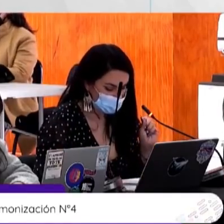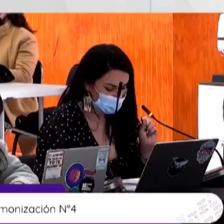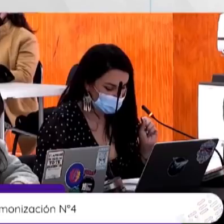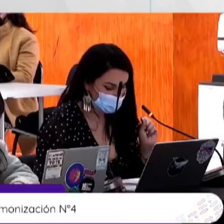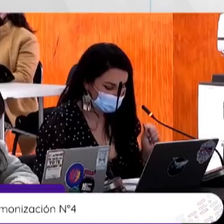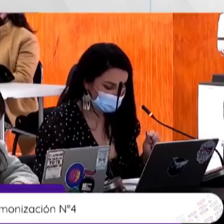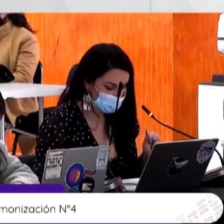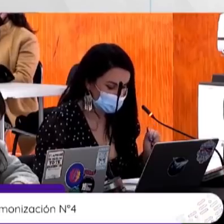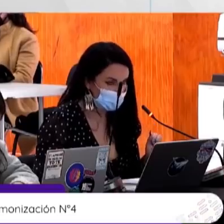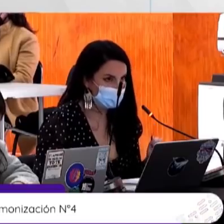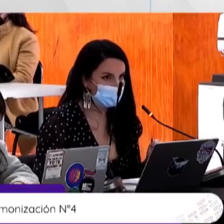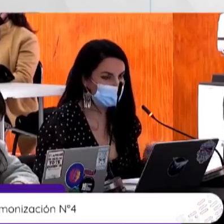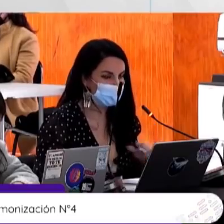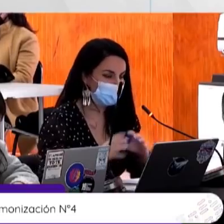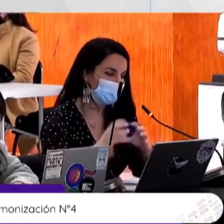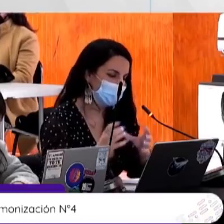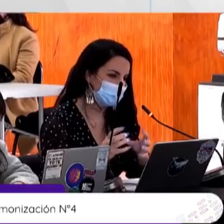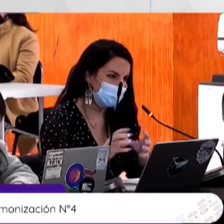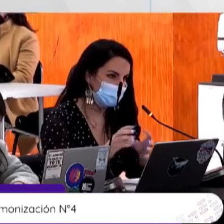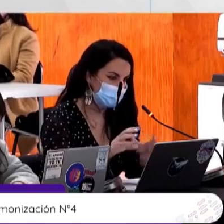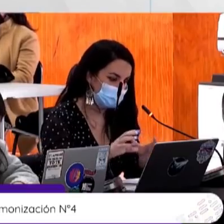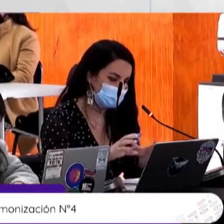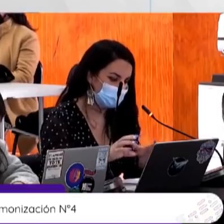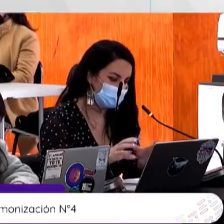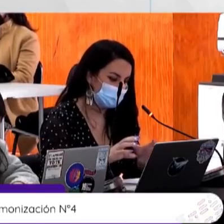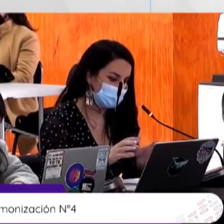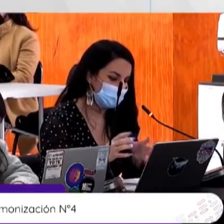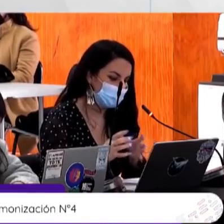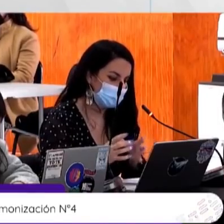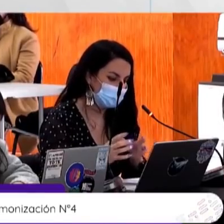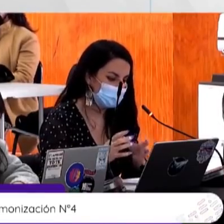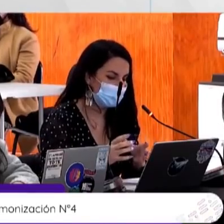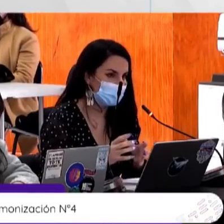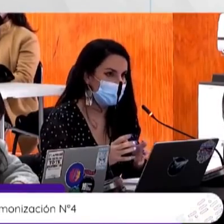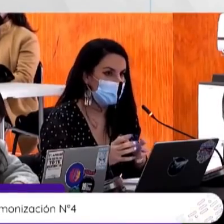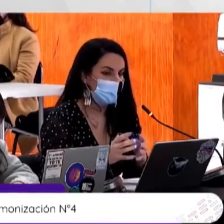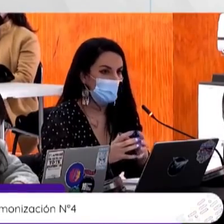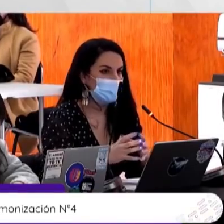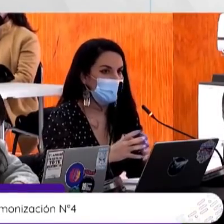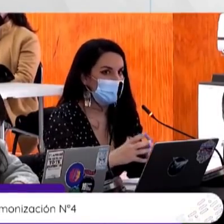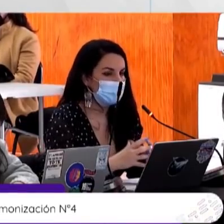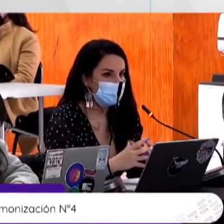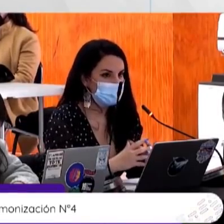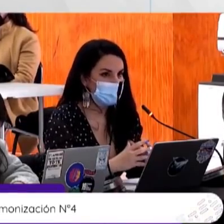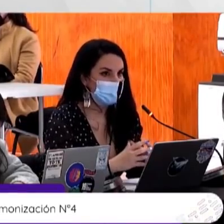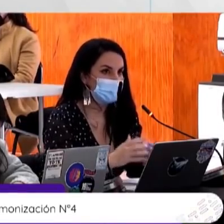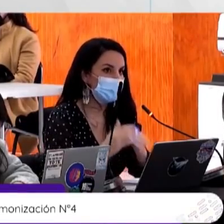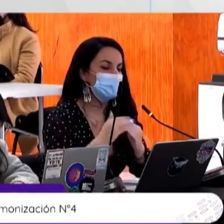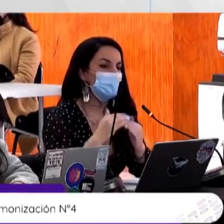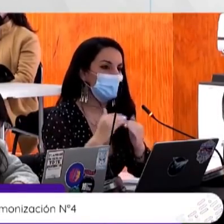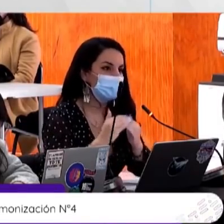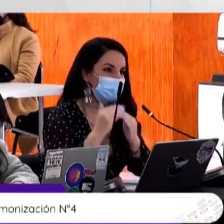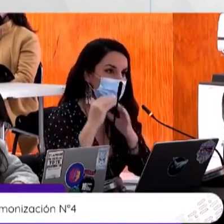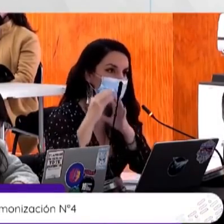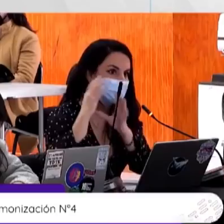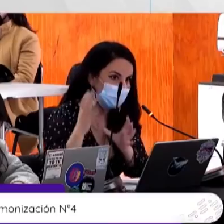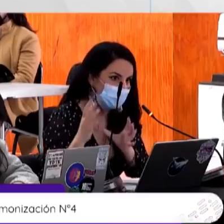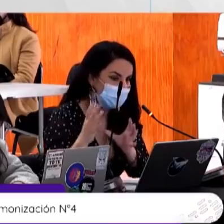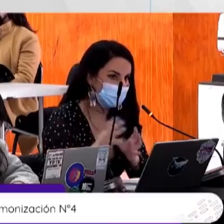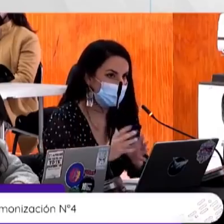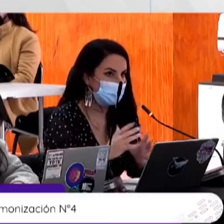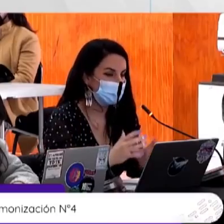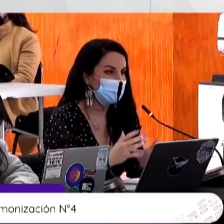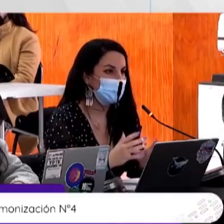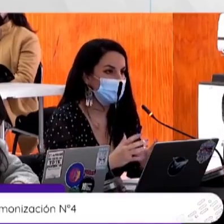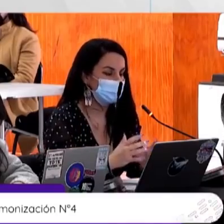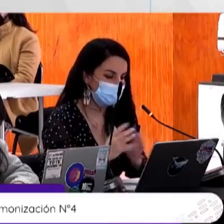gusto individual, para el momento preciso y de acuerdo a las propias conveniencias. Yo no sé